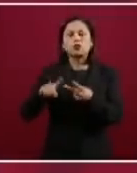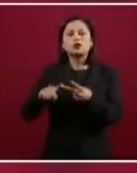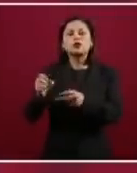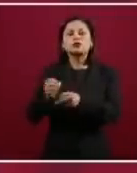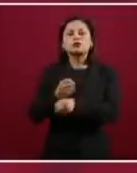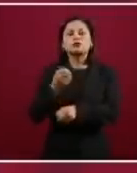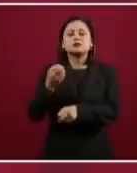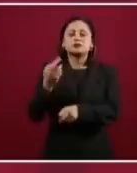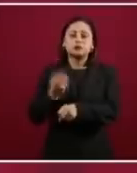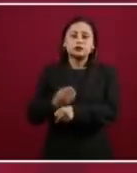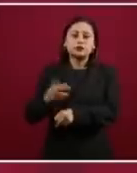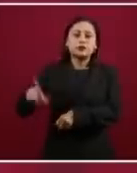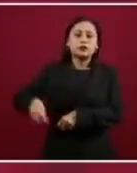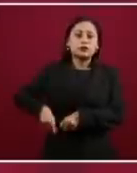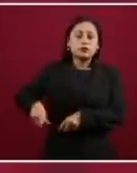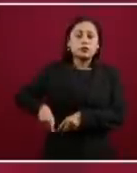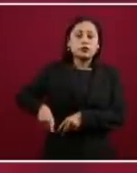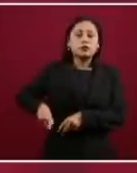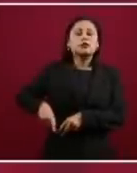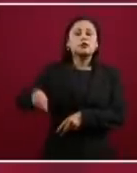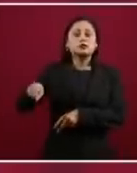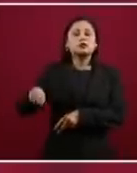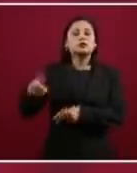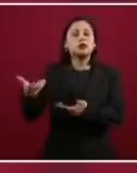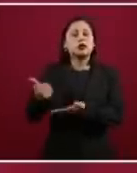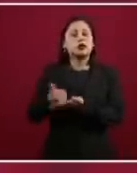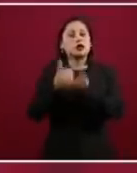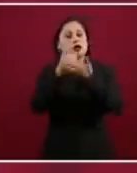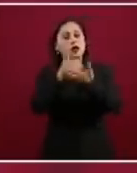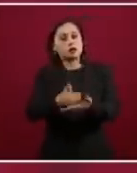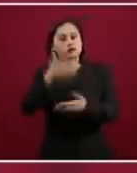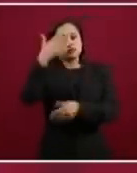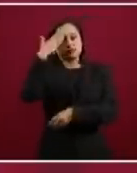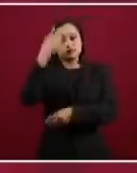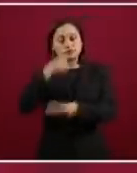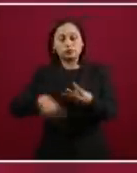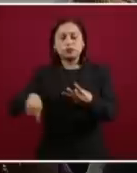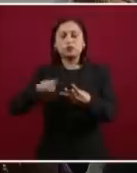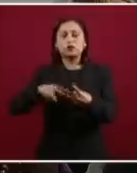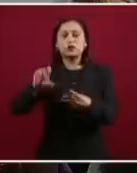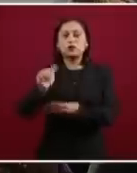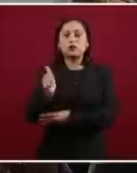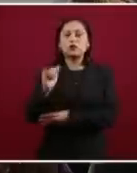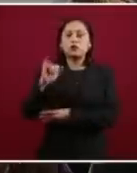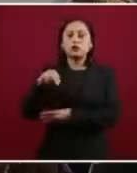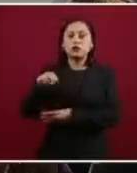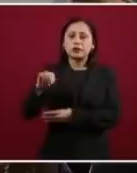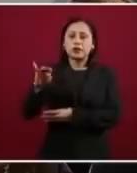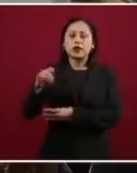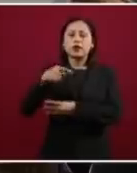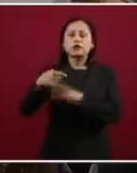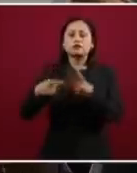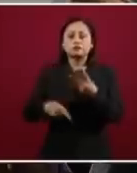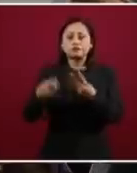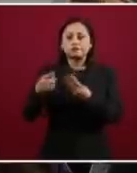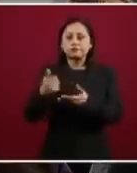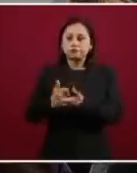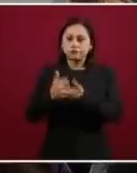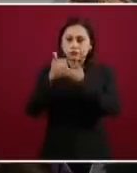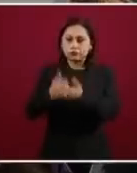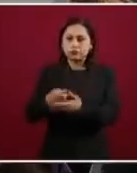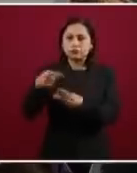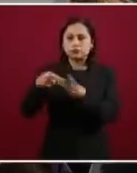este caso fungirá como órgano garante, y el Instituto Nacional de los Pueblos Indígenas, que fungirá como